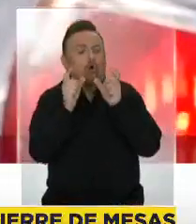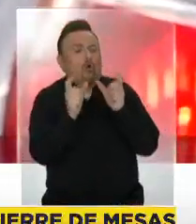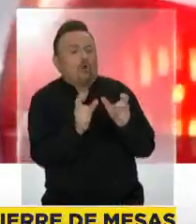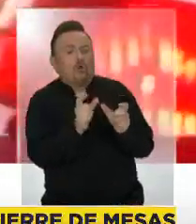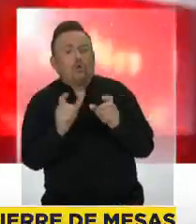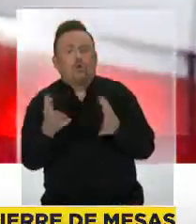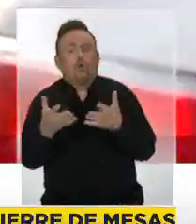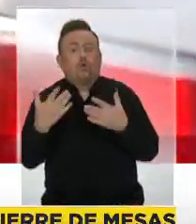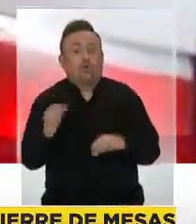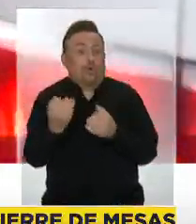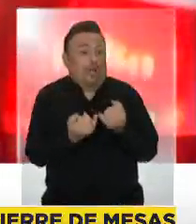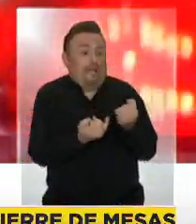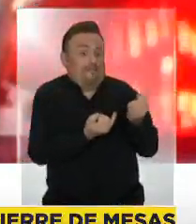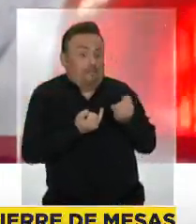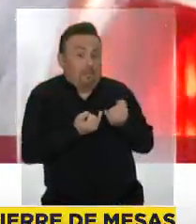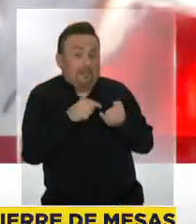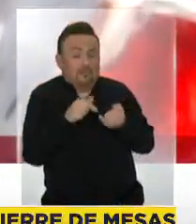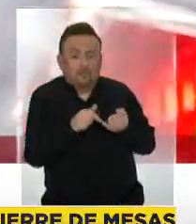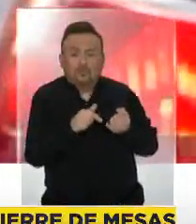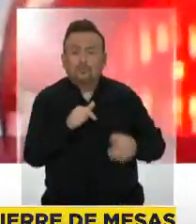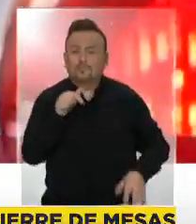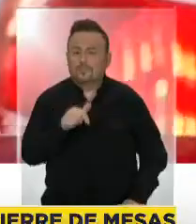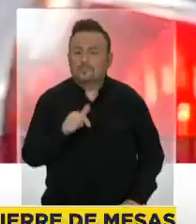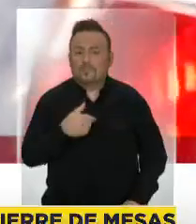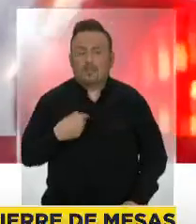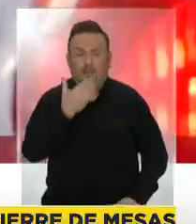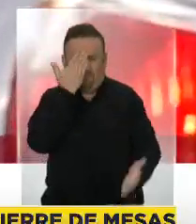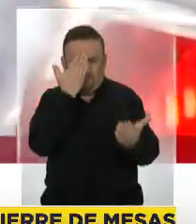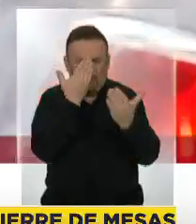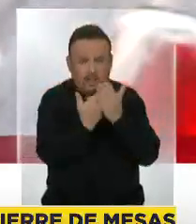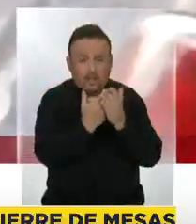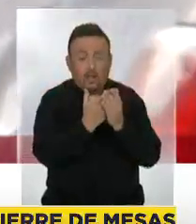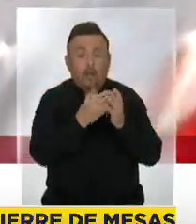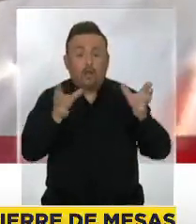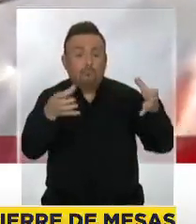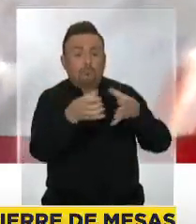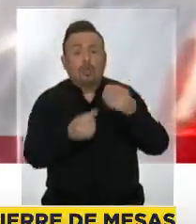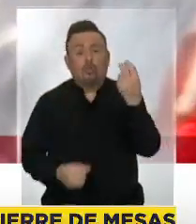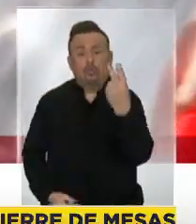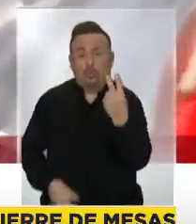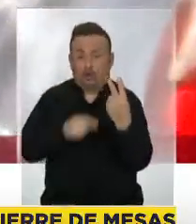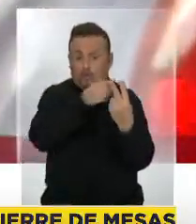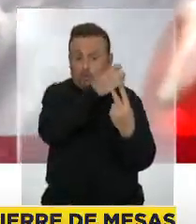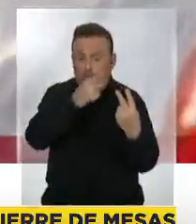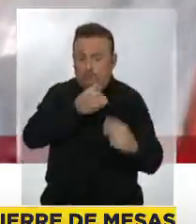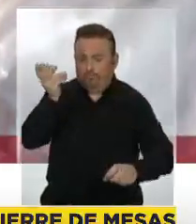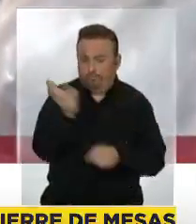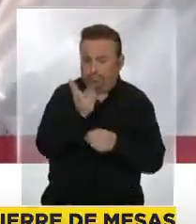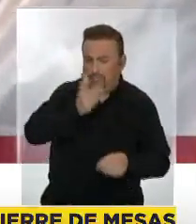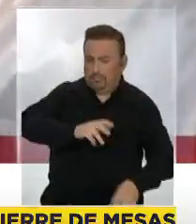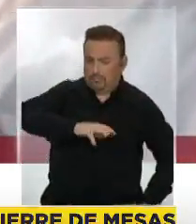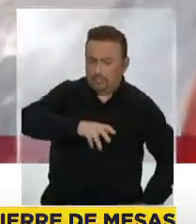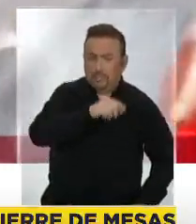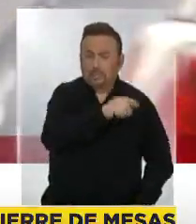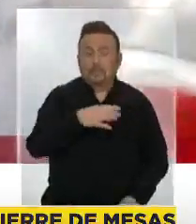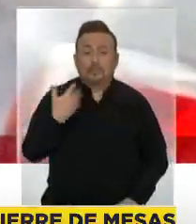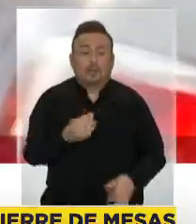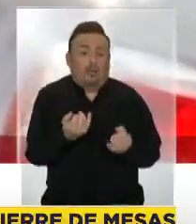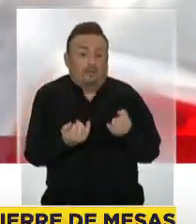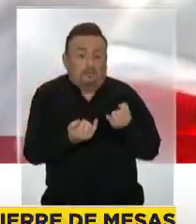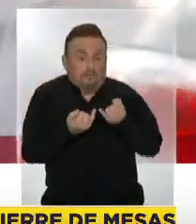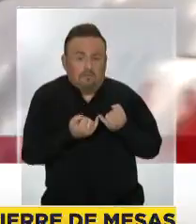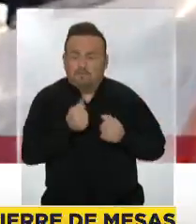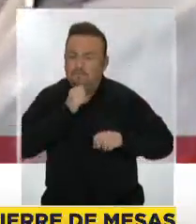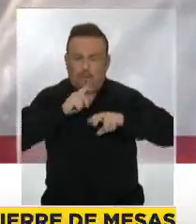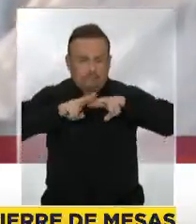es al menos de información preliminar, y es ahí que se ve enfrentada con 12 delincuentes. Eso es al menos, insisto, información preliminar. Esto es un